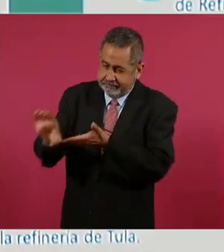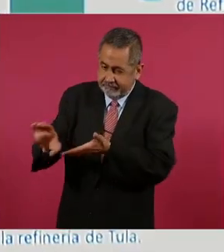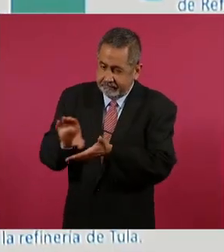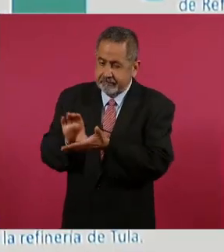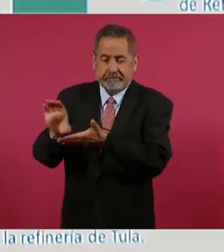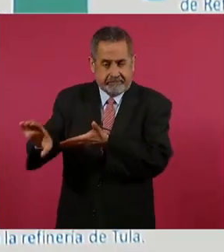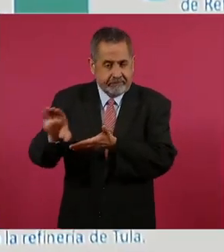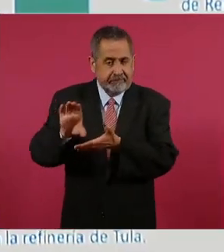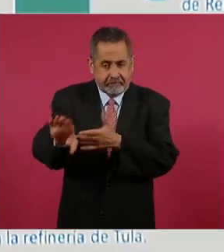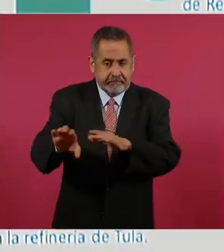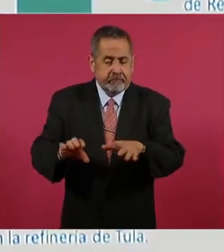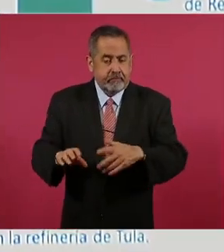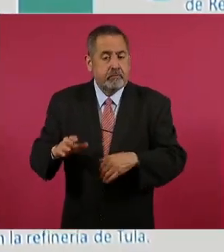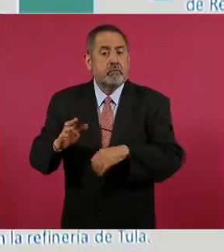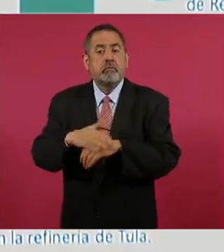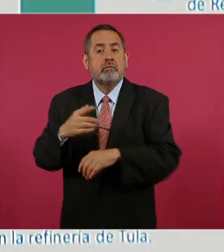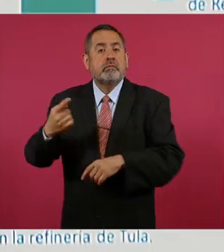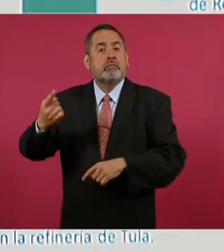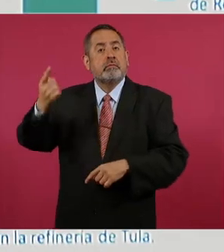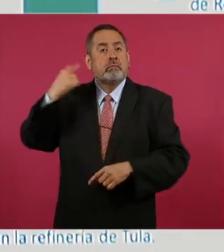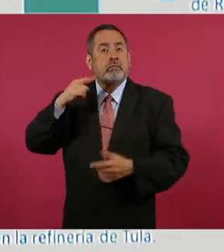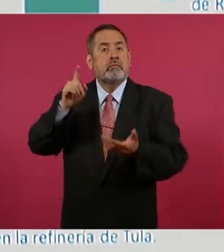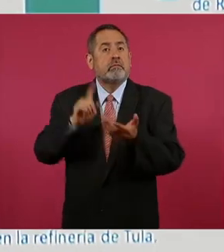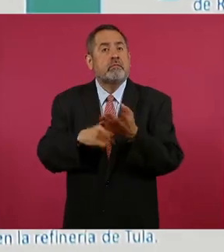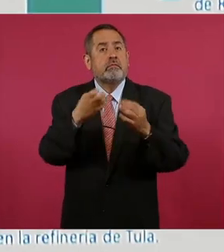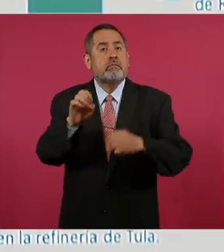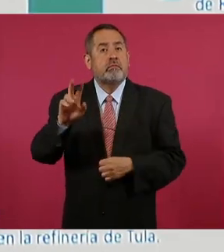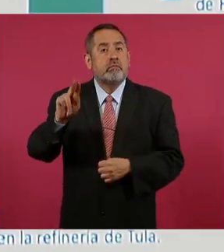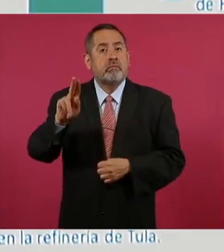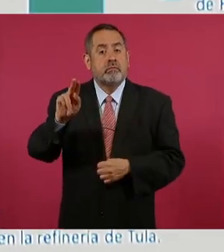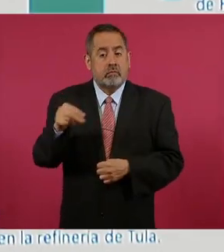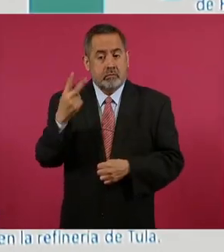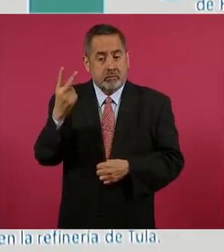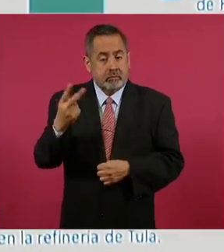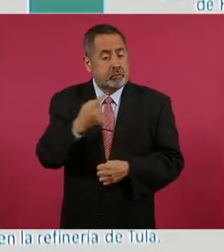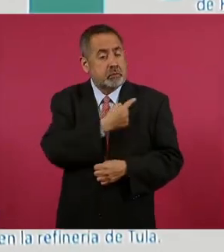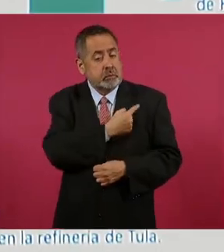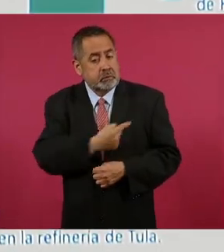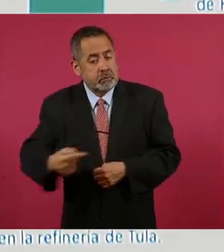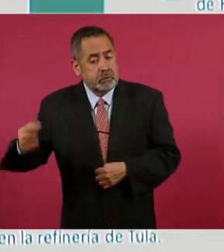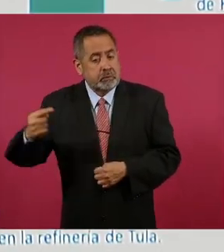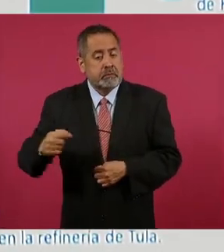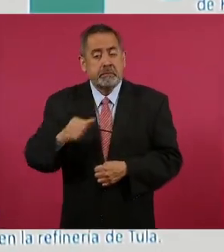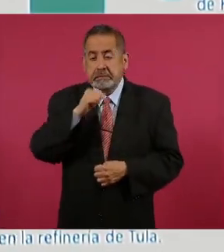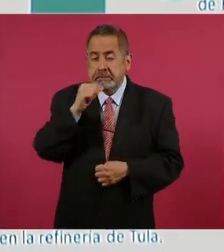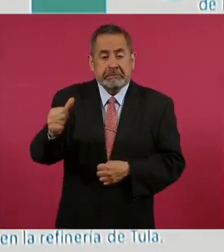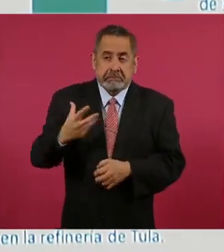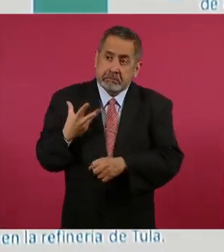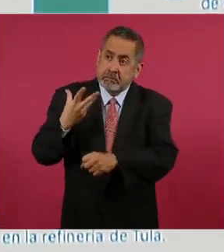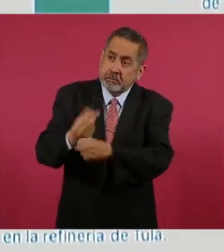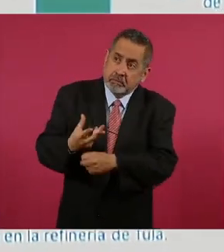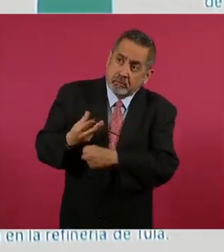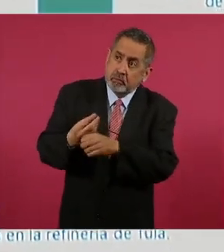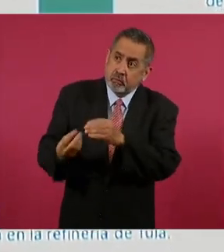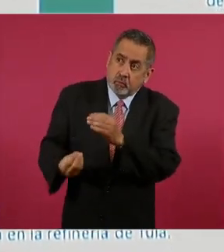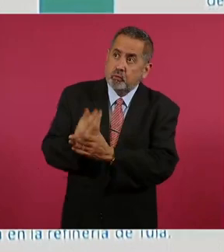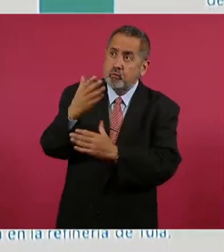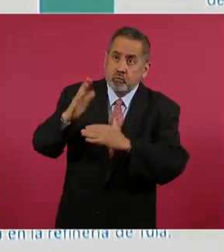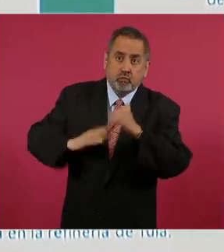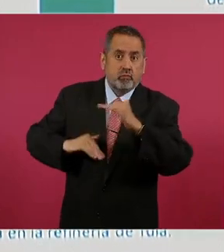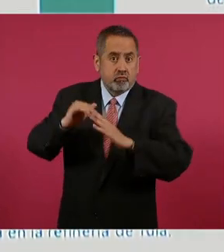porque desde 1982 no se había construido una nueva refinería.